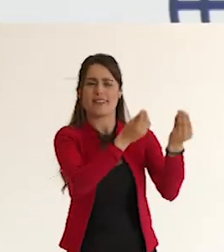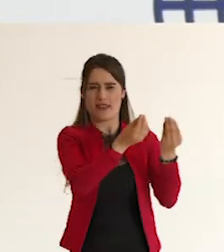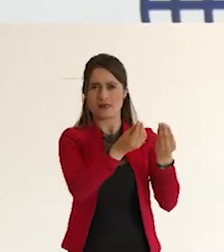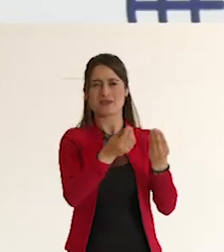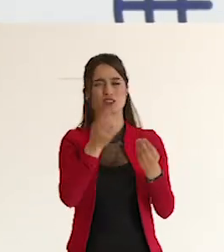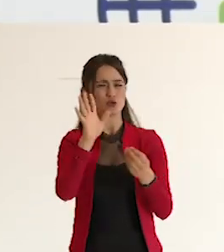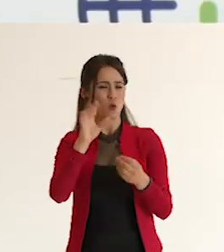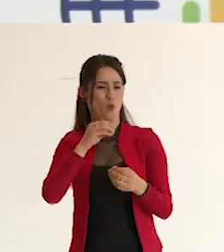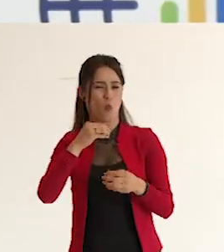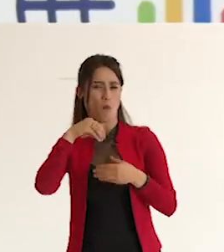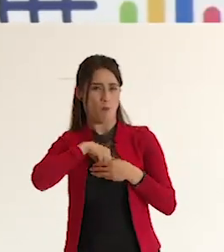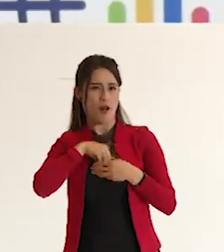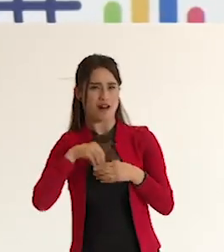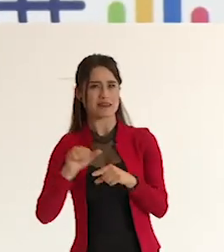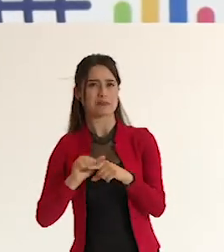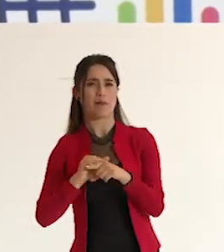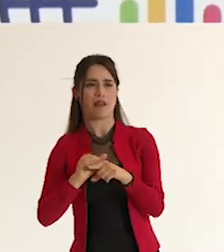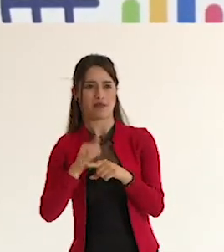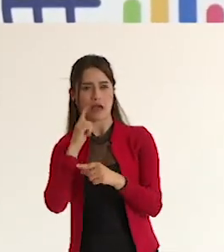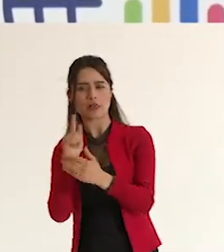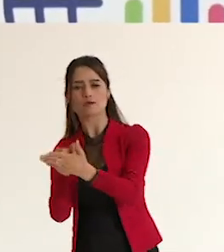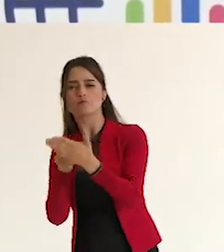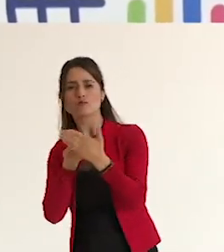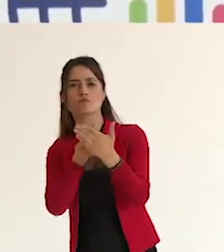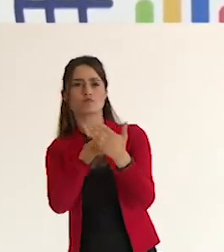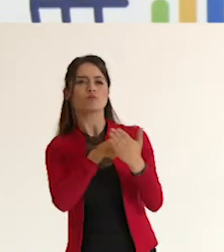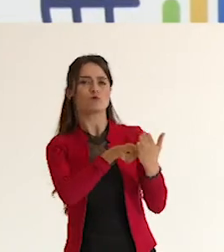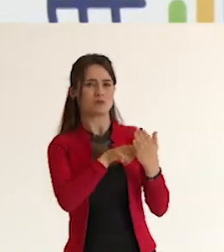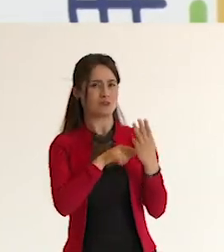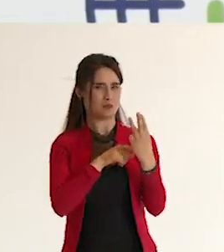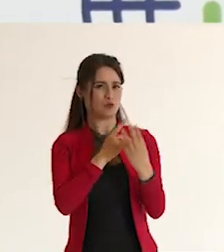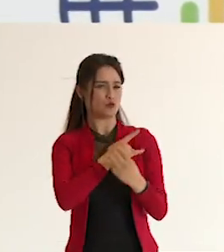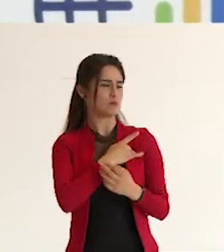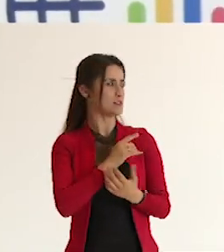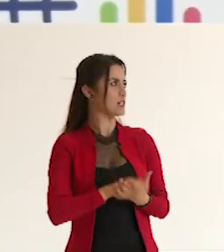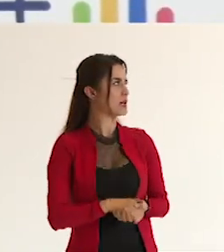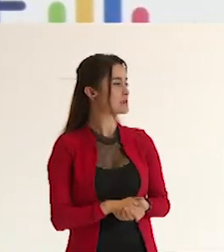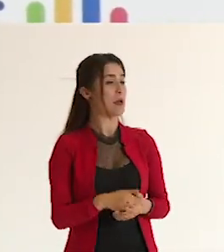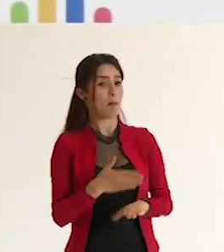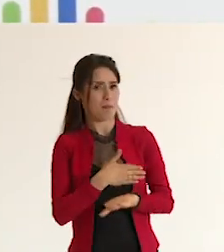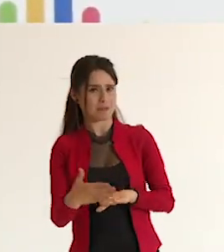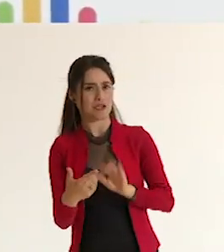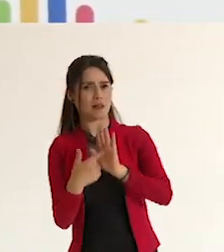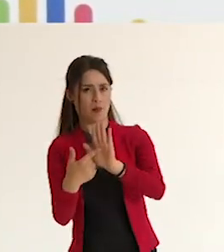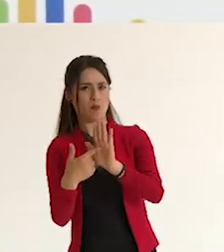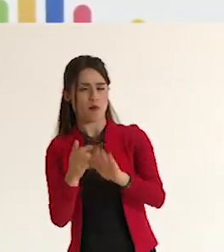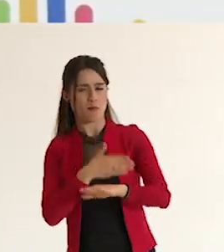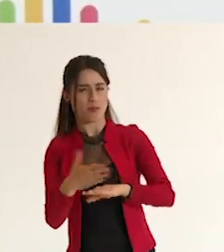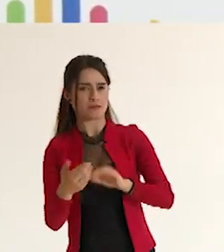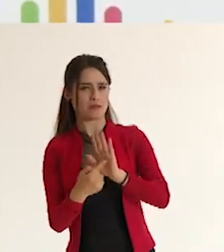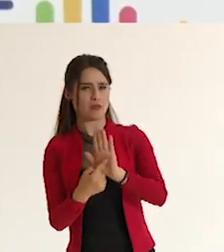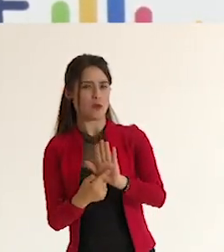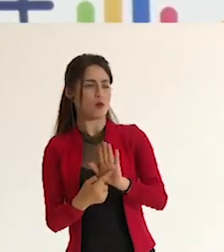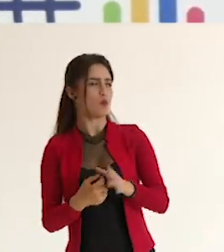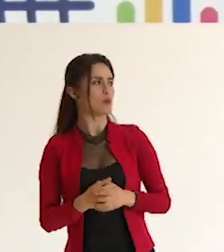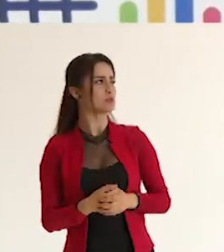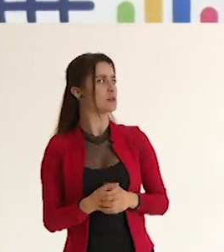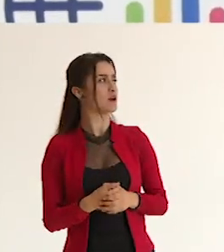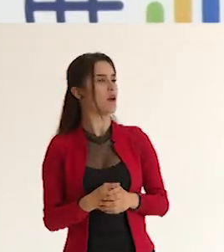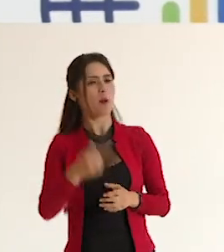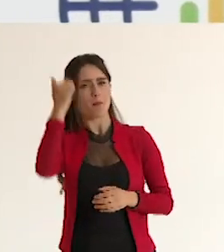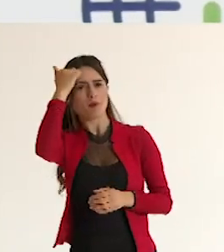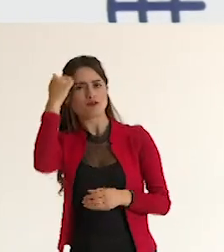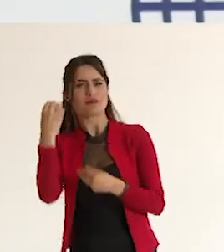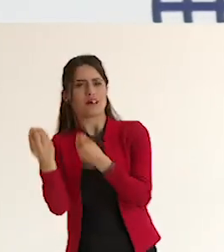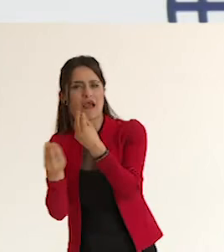morales y ahorita quiero mostrarles precisamente en los minutos que nos quedan un poco de detalle de qué es eso que estamos